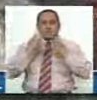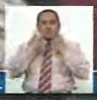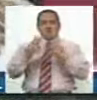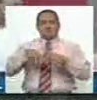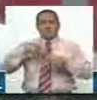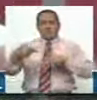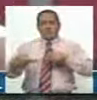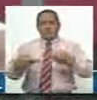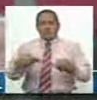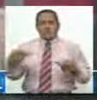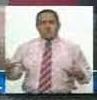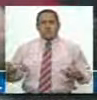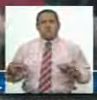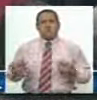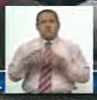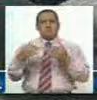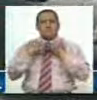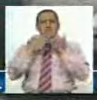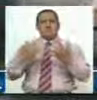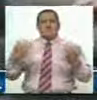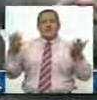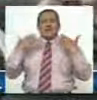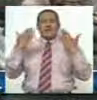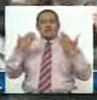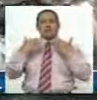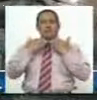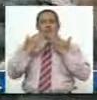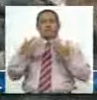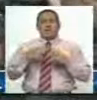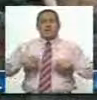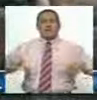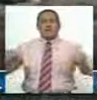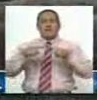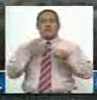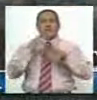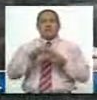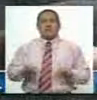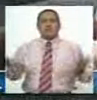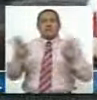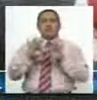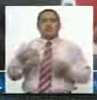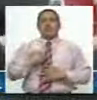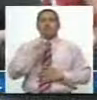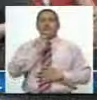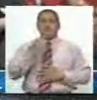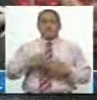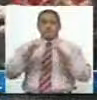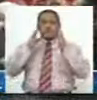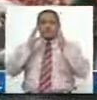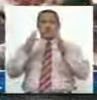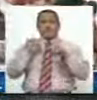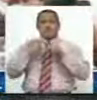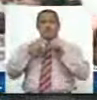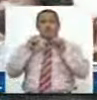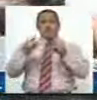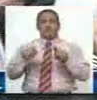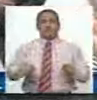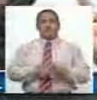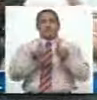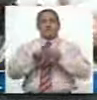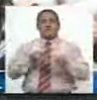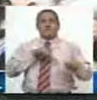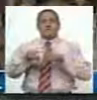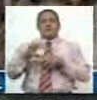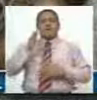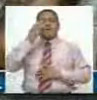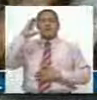echados en el suelo. No importó el calor. Para ellos era importante que sus voces sean escuchadas, por eso hasta se animaron